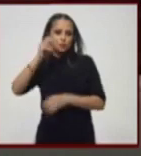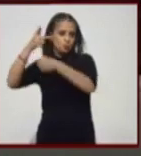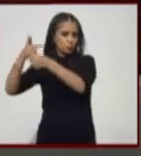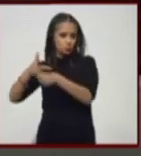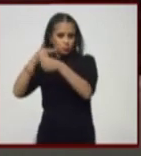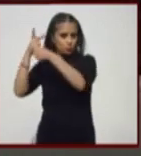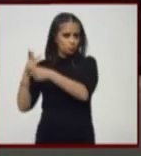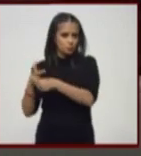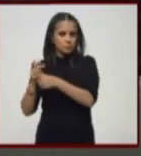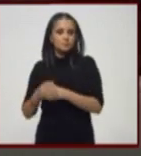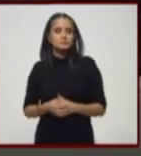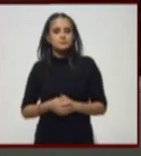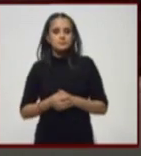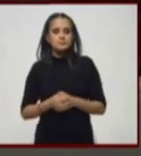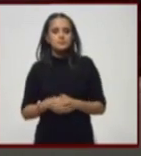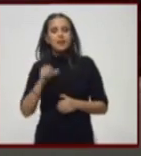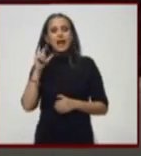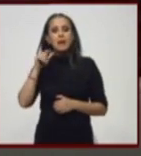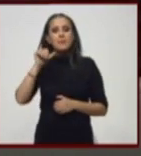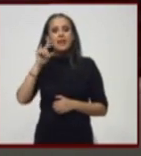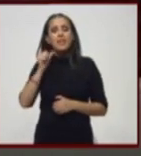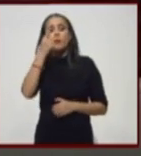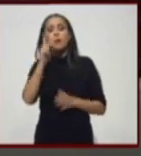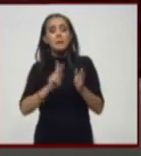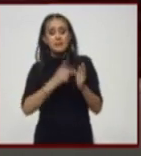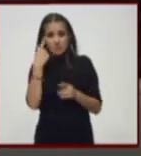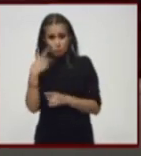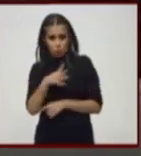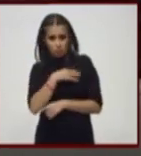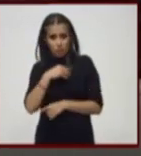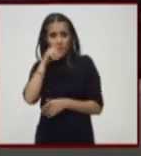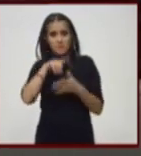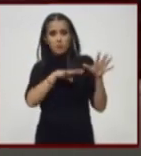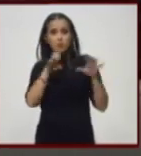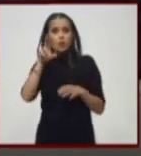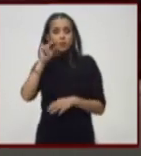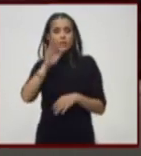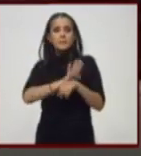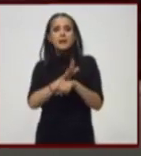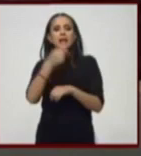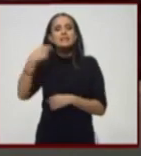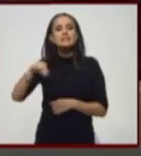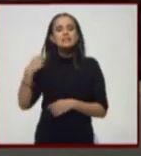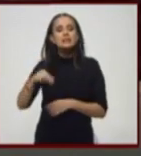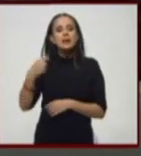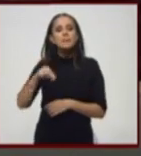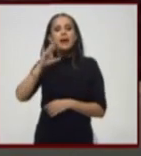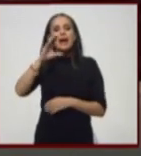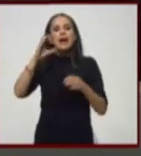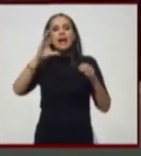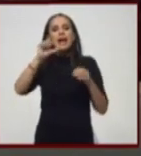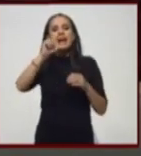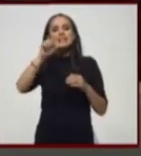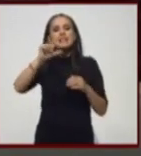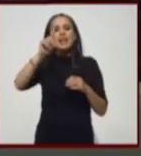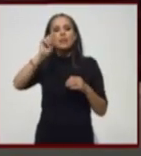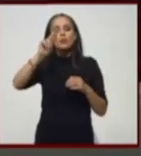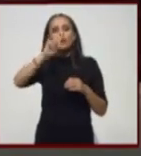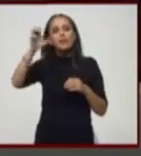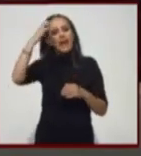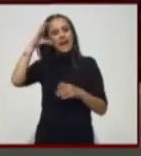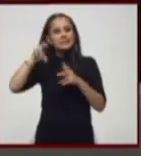equivoqué con los de los almada fue una vez hijo en minutos 80 en una película que se llamó cazador de asesinos